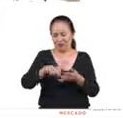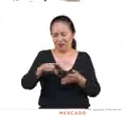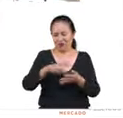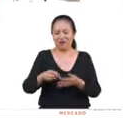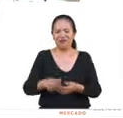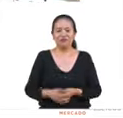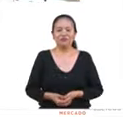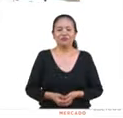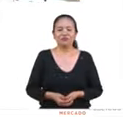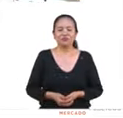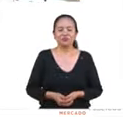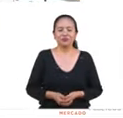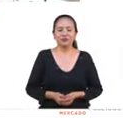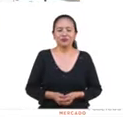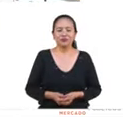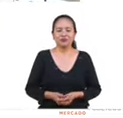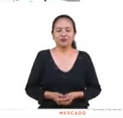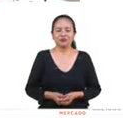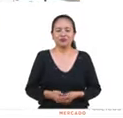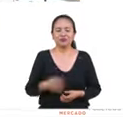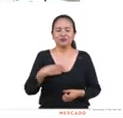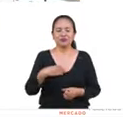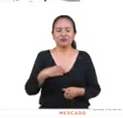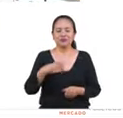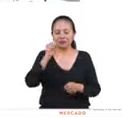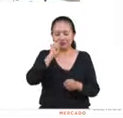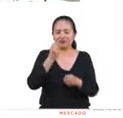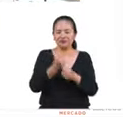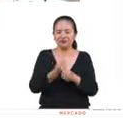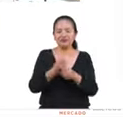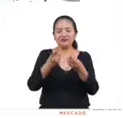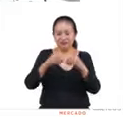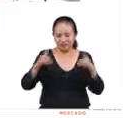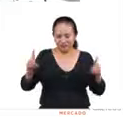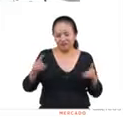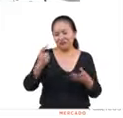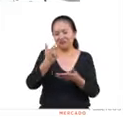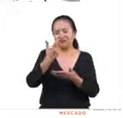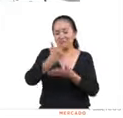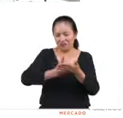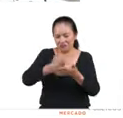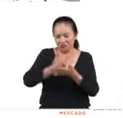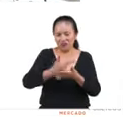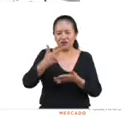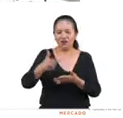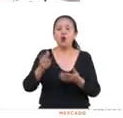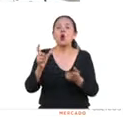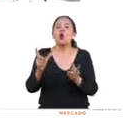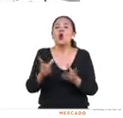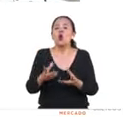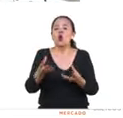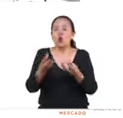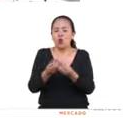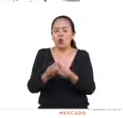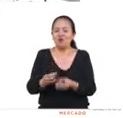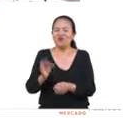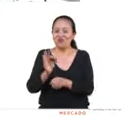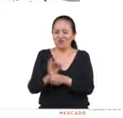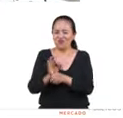favor. Y bueno, la Secretaría de Desarrollo Económico, junto con Protección Civil, y hay que también señalar, junto